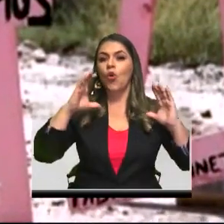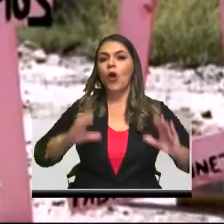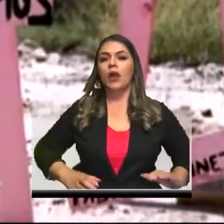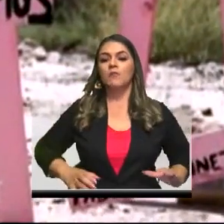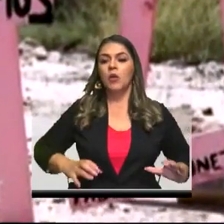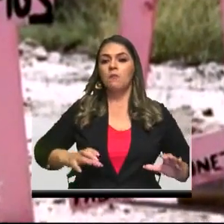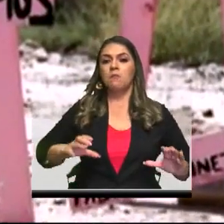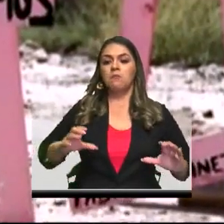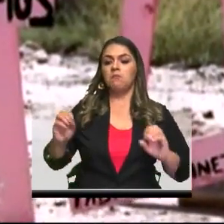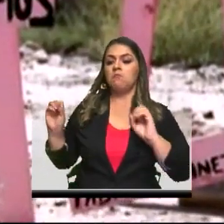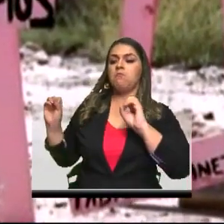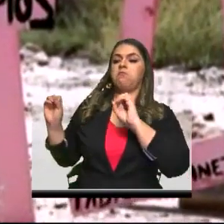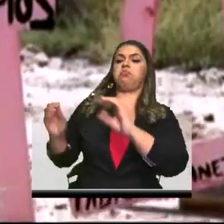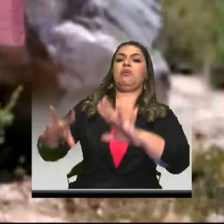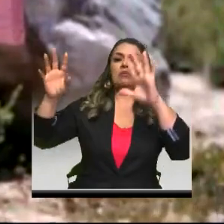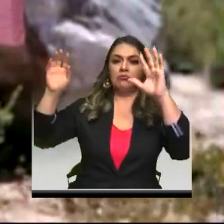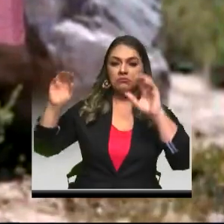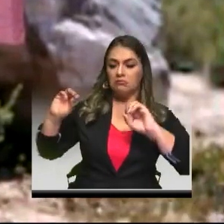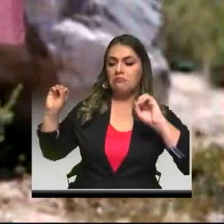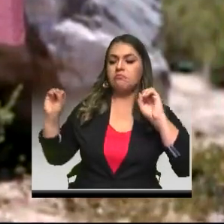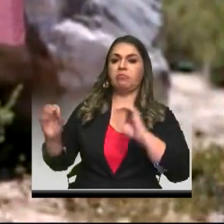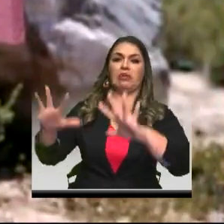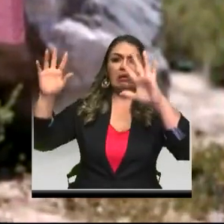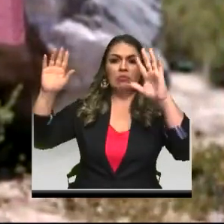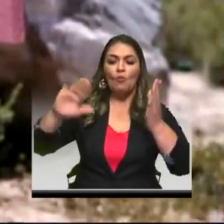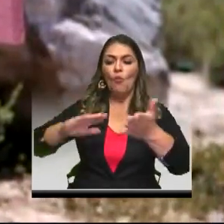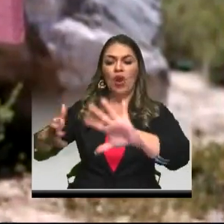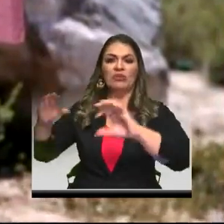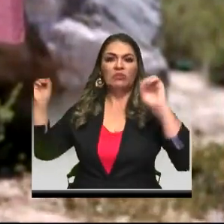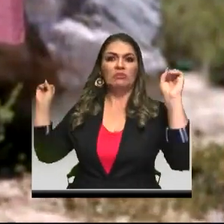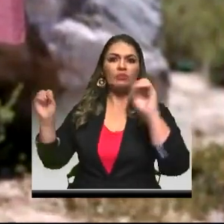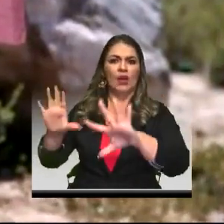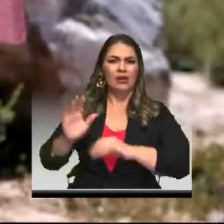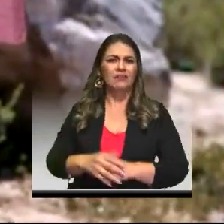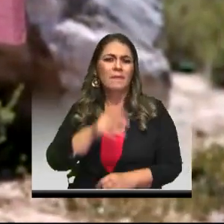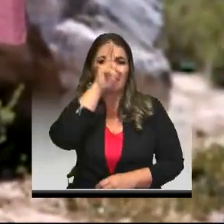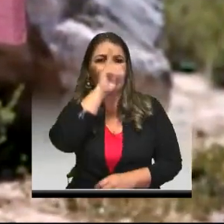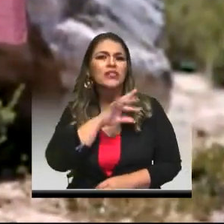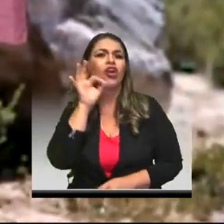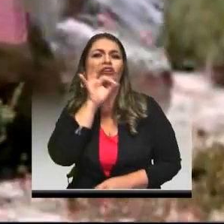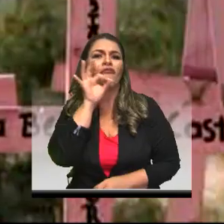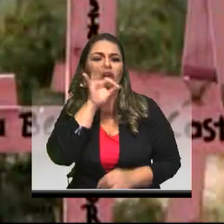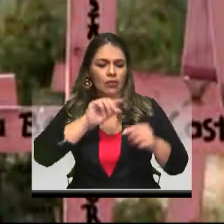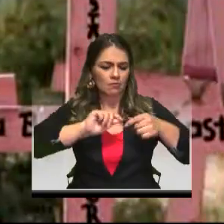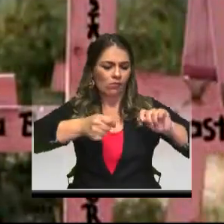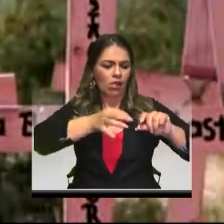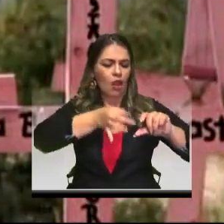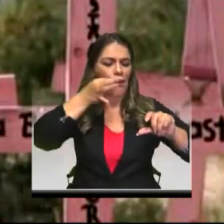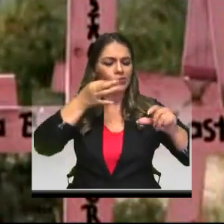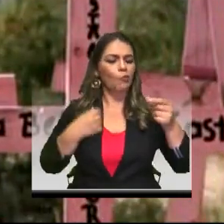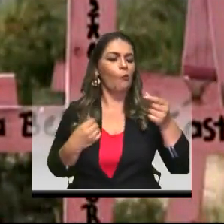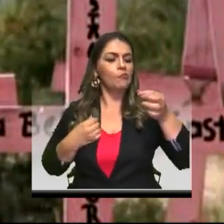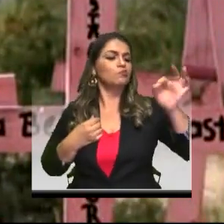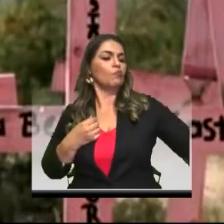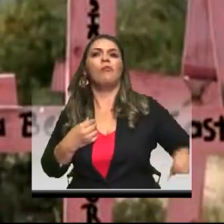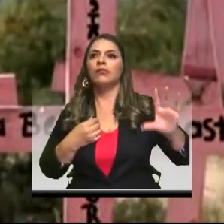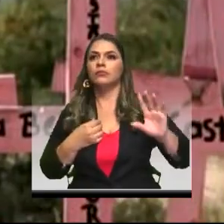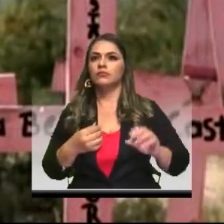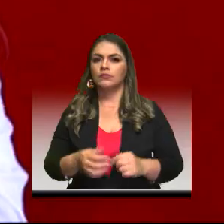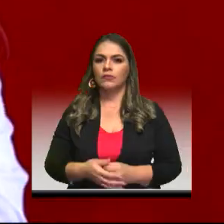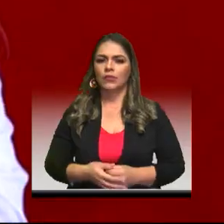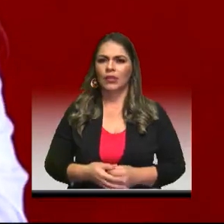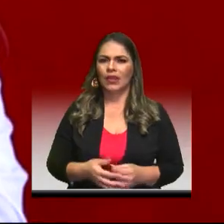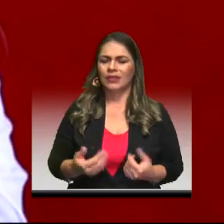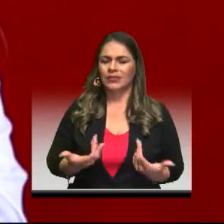fueran una envoltura de algo que te acabas de comer y ya no lo tiras ahí despreocupado por la ecología, ¿no?